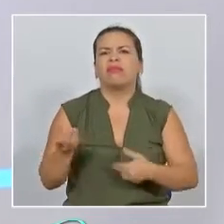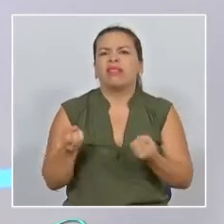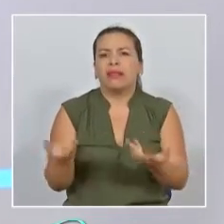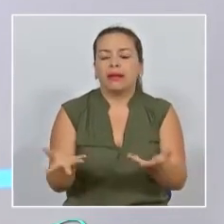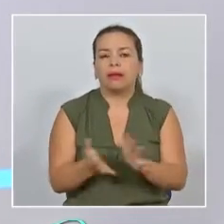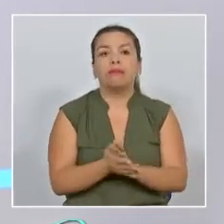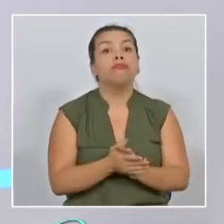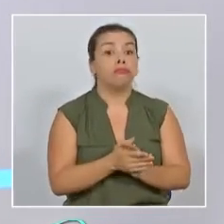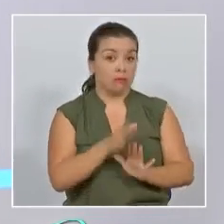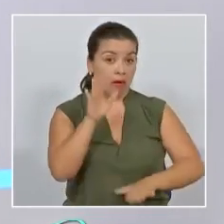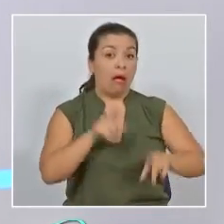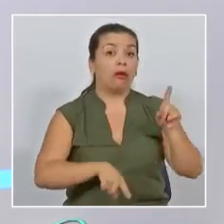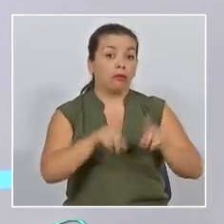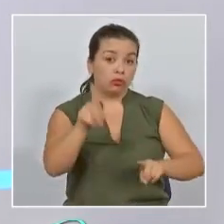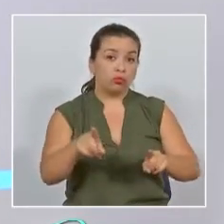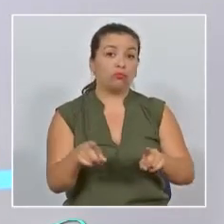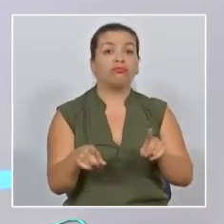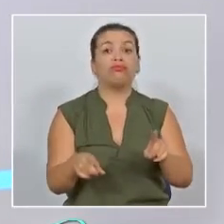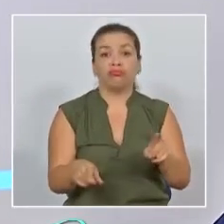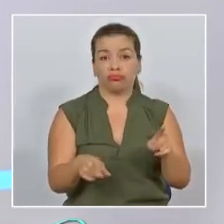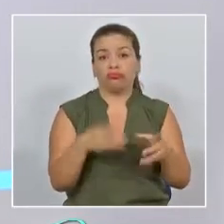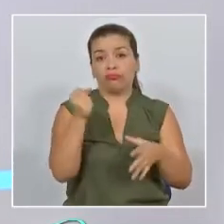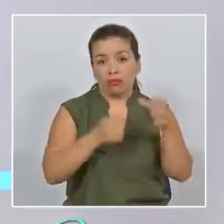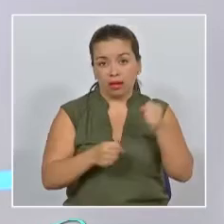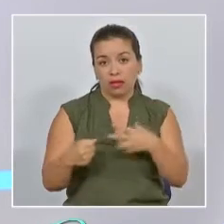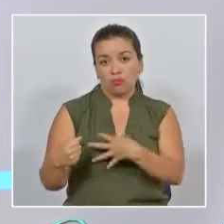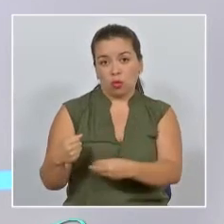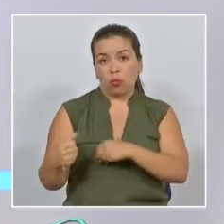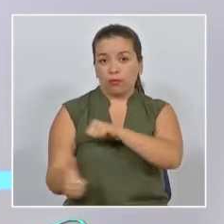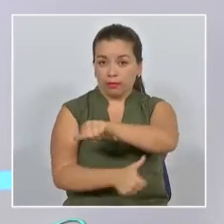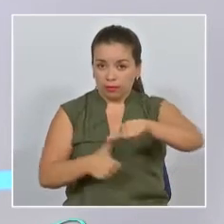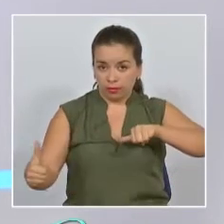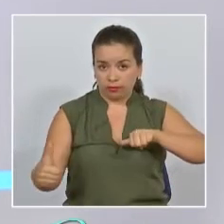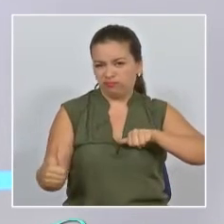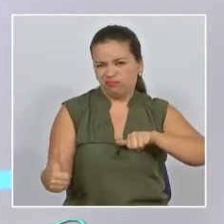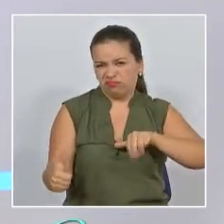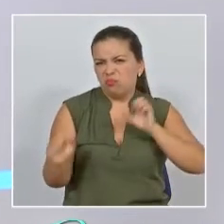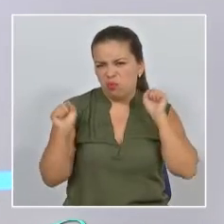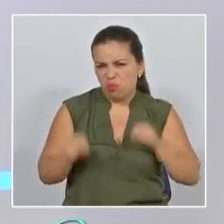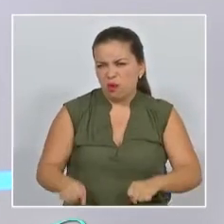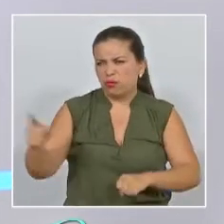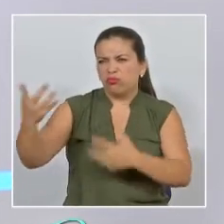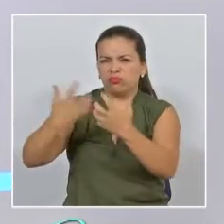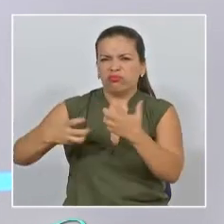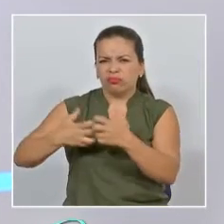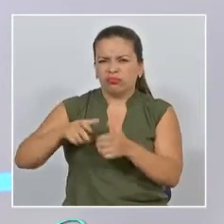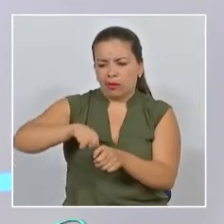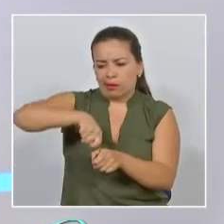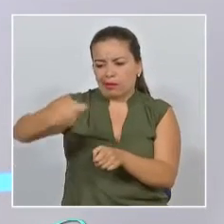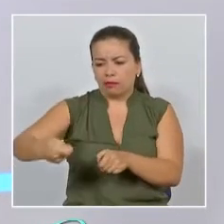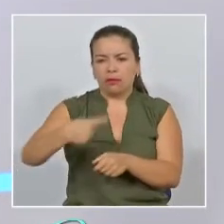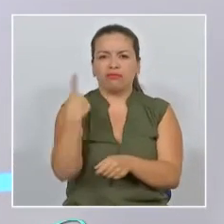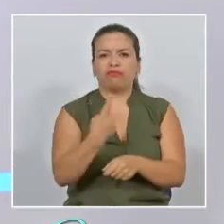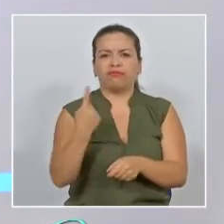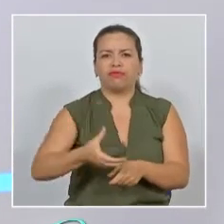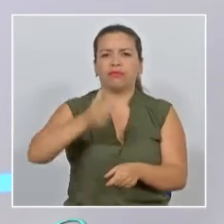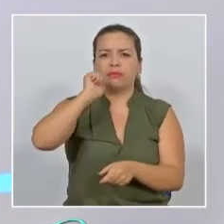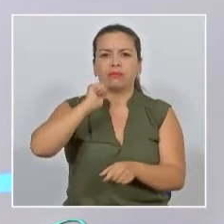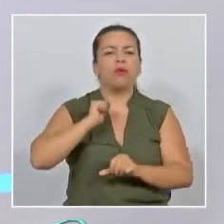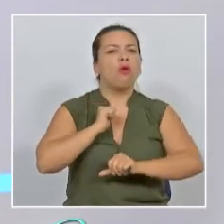leches maternizadas, excelentes, que reemplazan la leche materna. Y alguien también en el Congreso dijo, ¿y cuánto